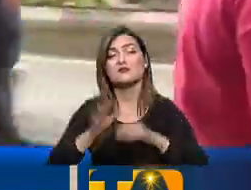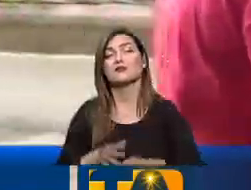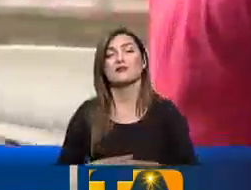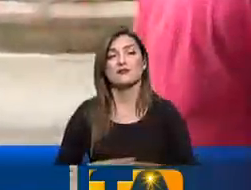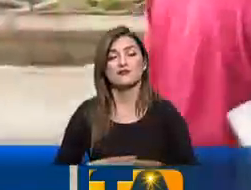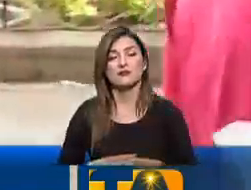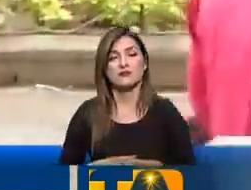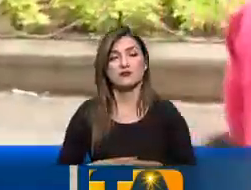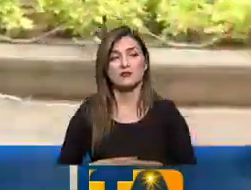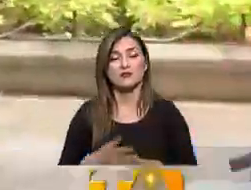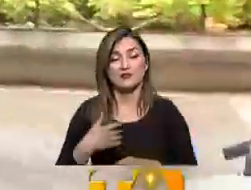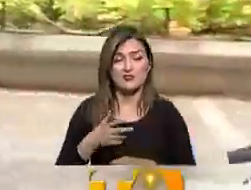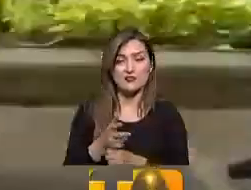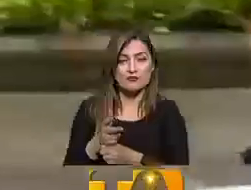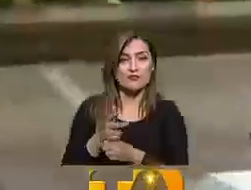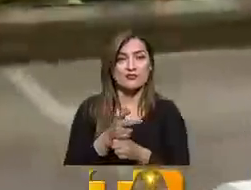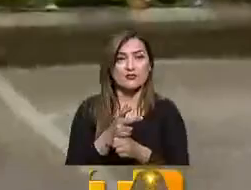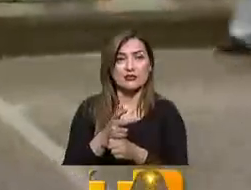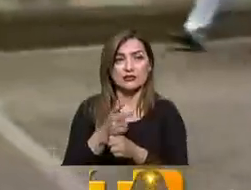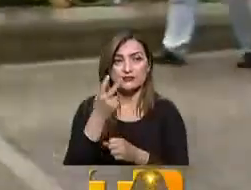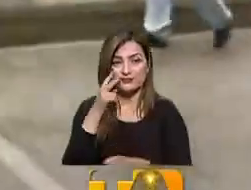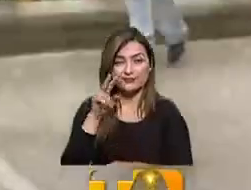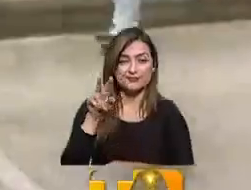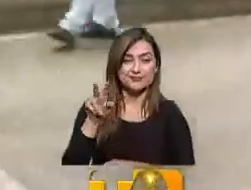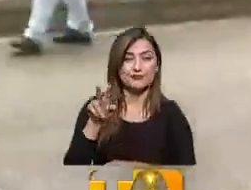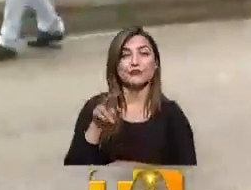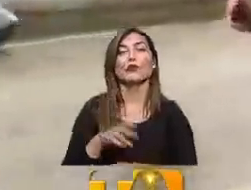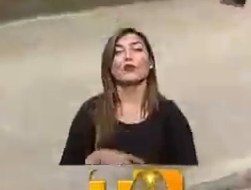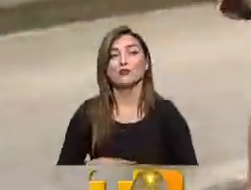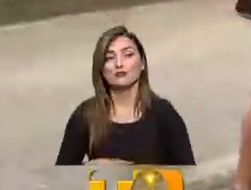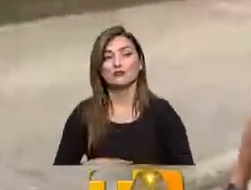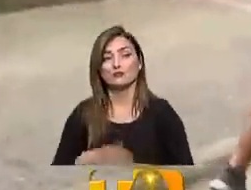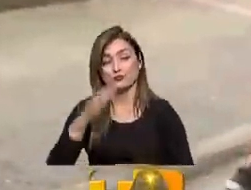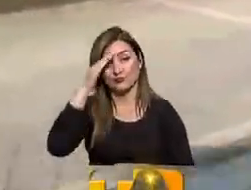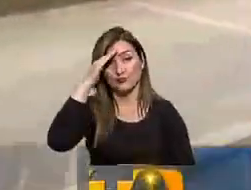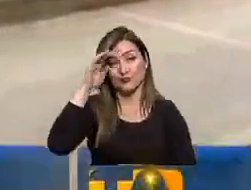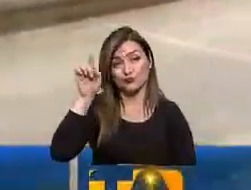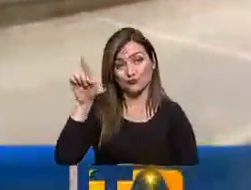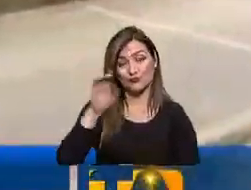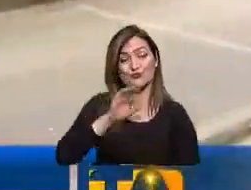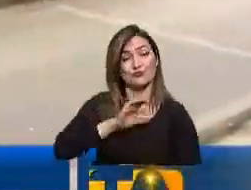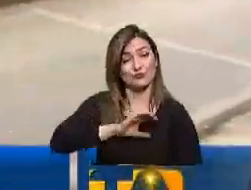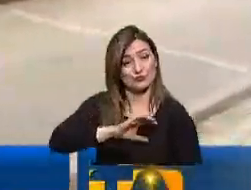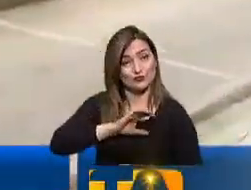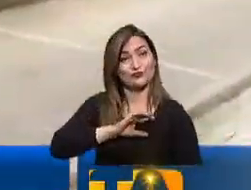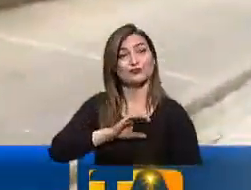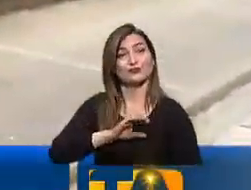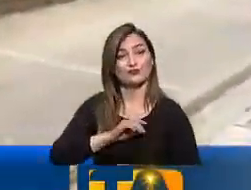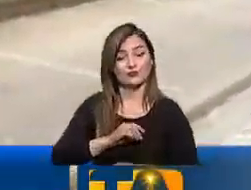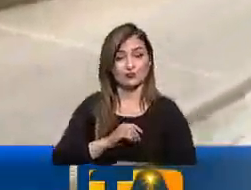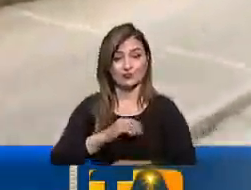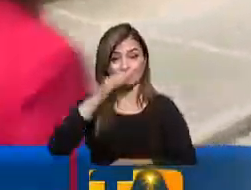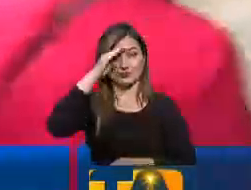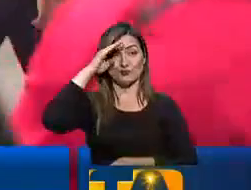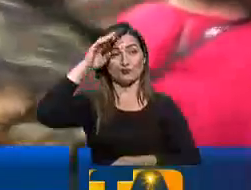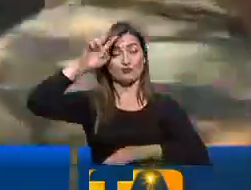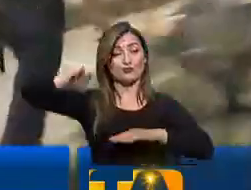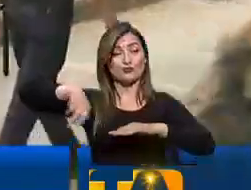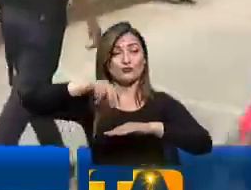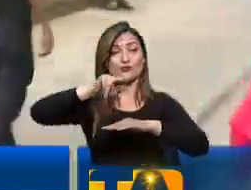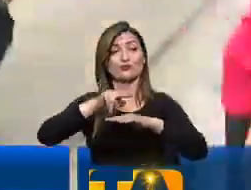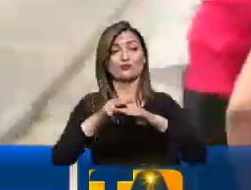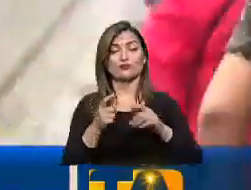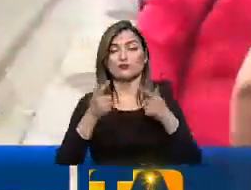mencionar que durante nuestro recorrido del día pudimos observar la presencia tanto de agentes metropolitanos como de uniformados de la Policía